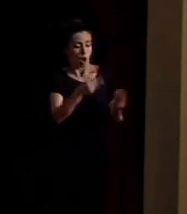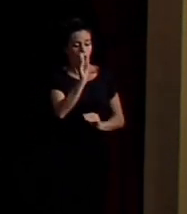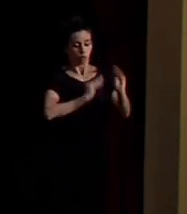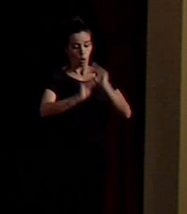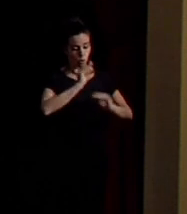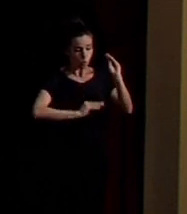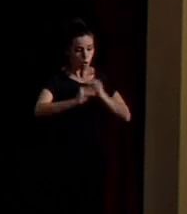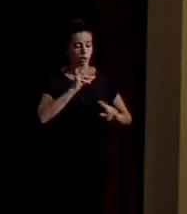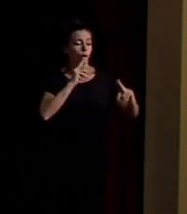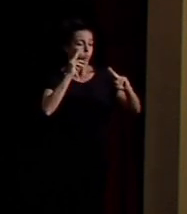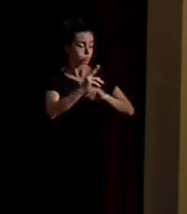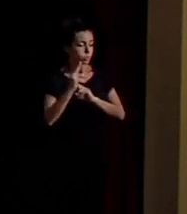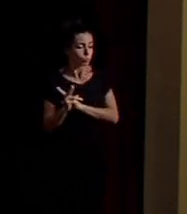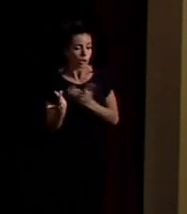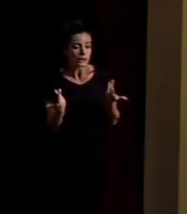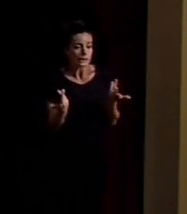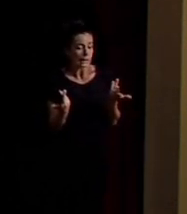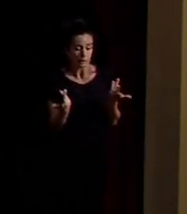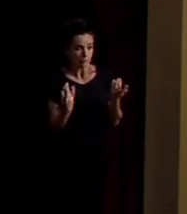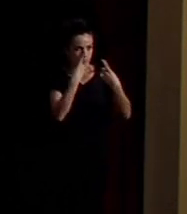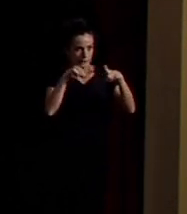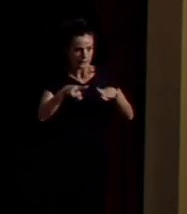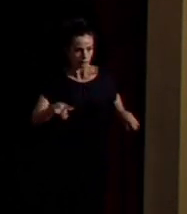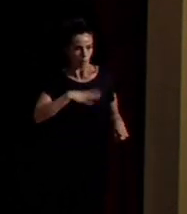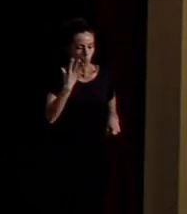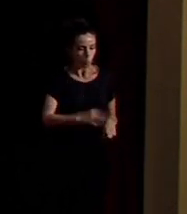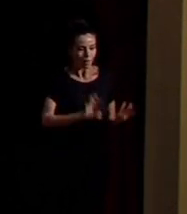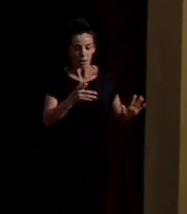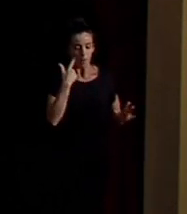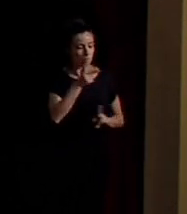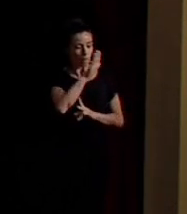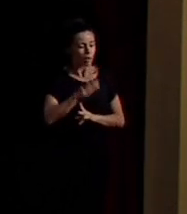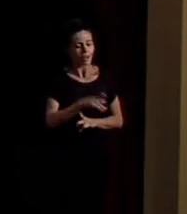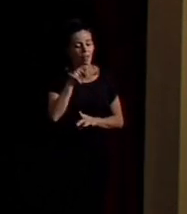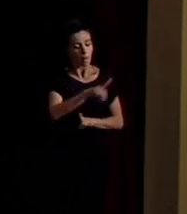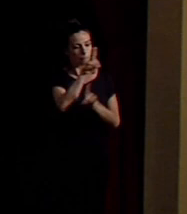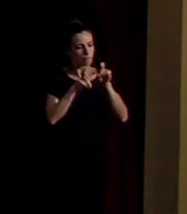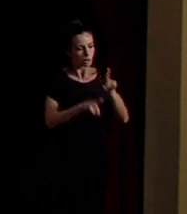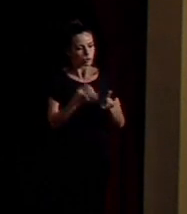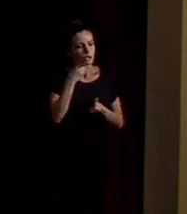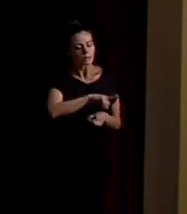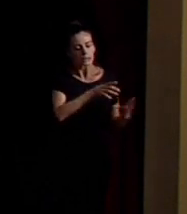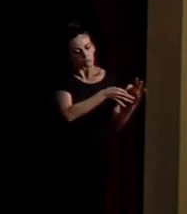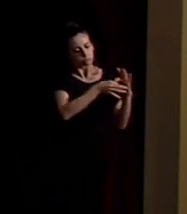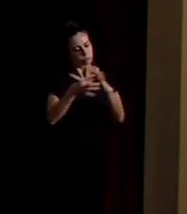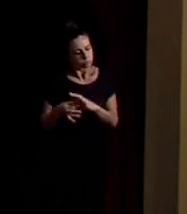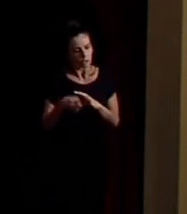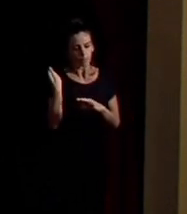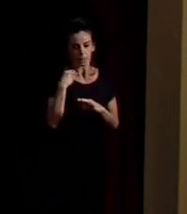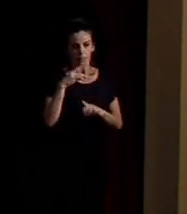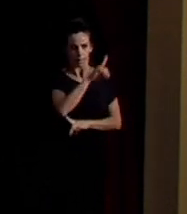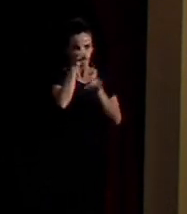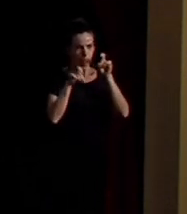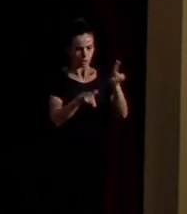o las respuestas serán completamente distintas. Pero es que creo que estas preguntas van ligadas necesariamente a la pregunta en la que yo me